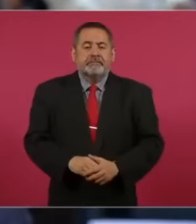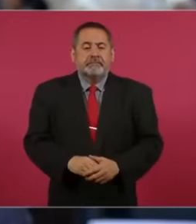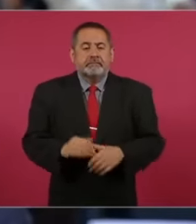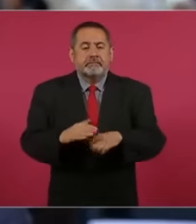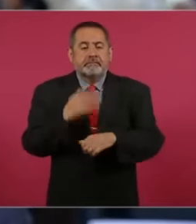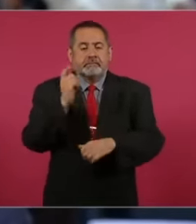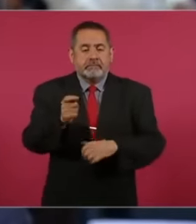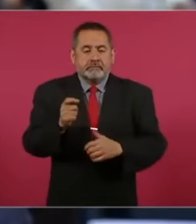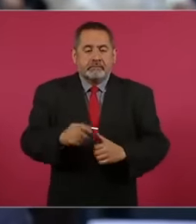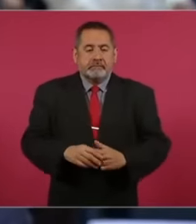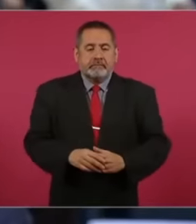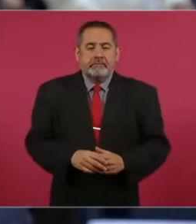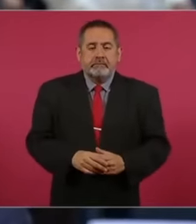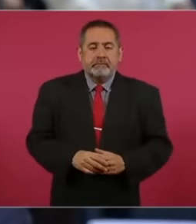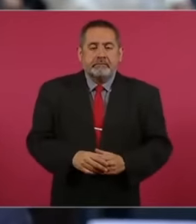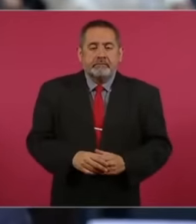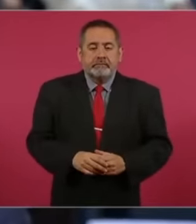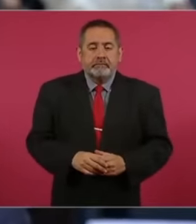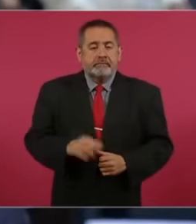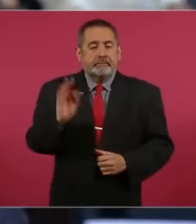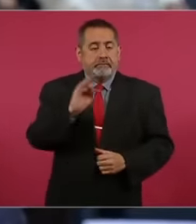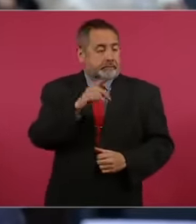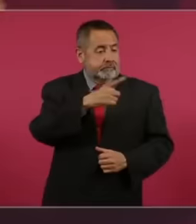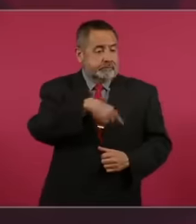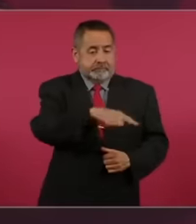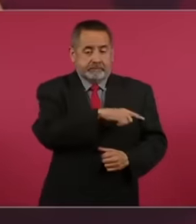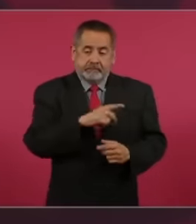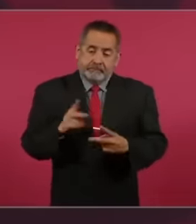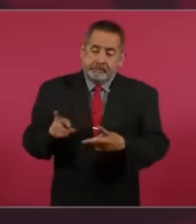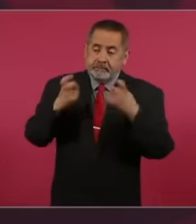porque si se dedicaban a robar